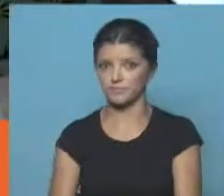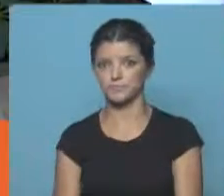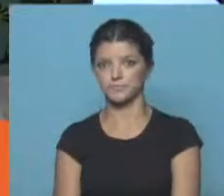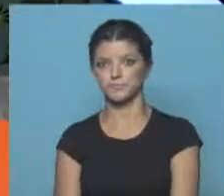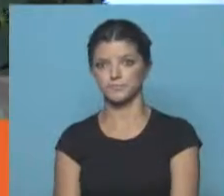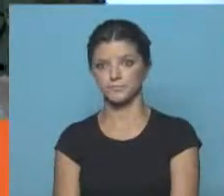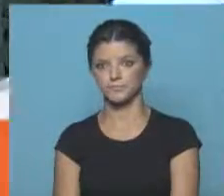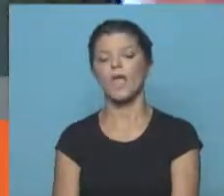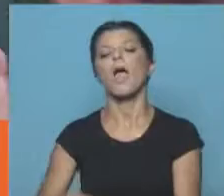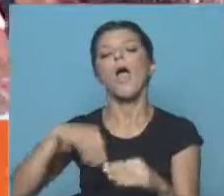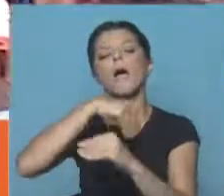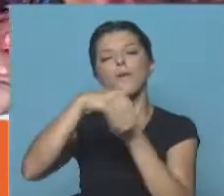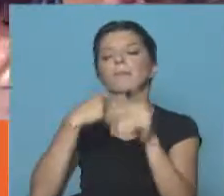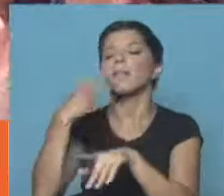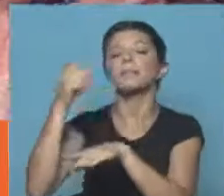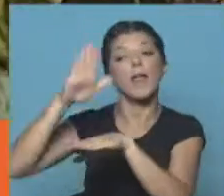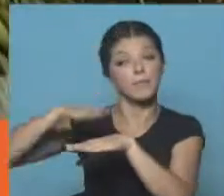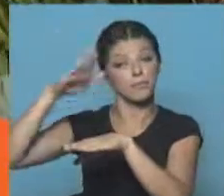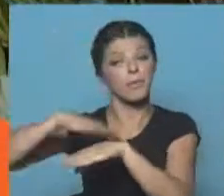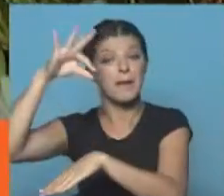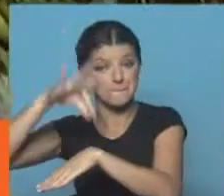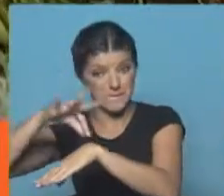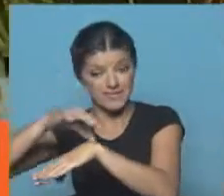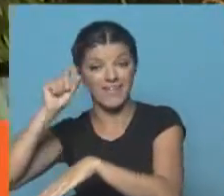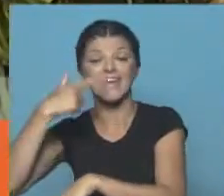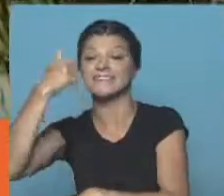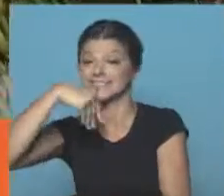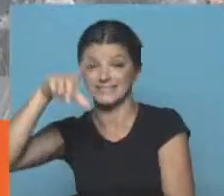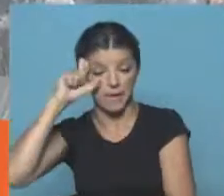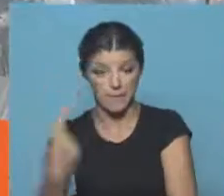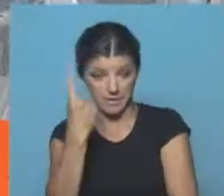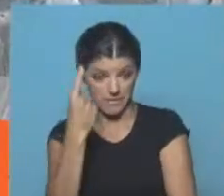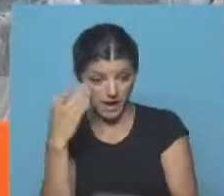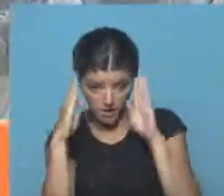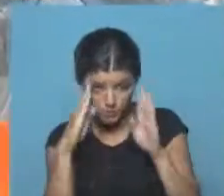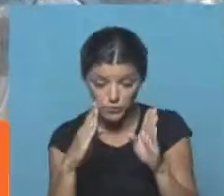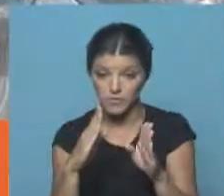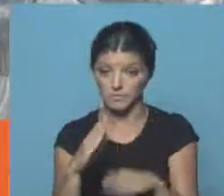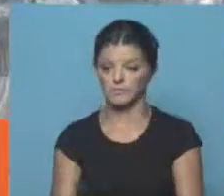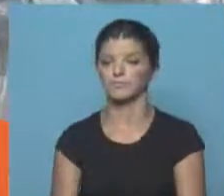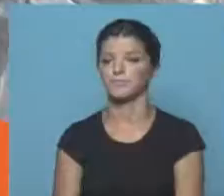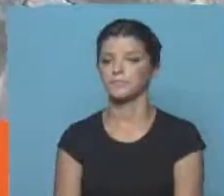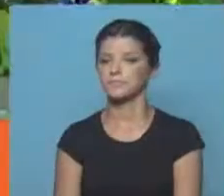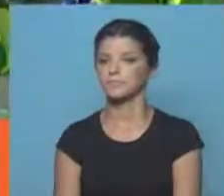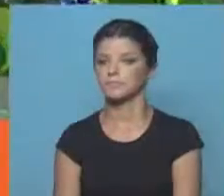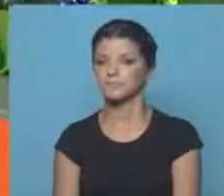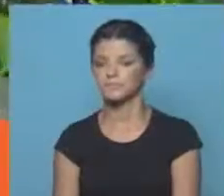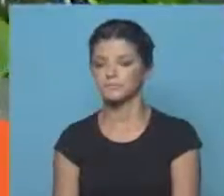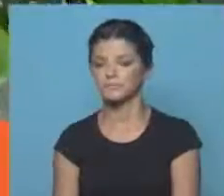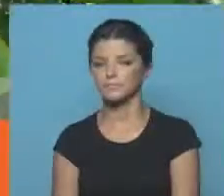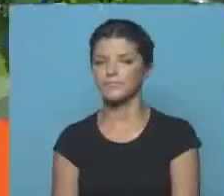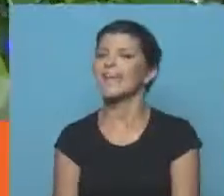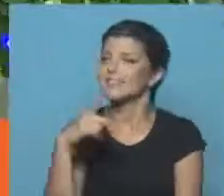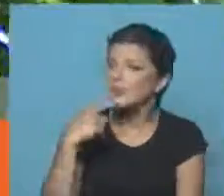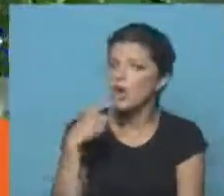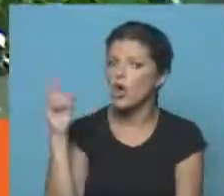La familia de la víctima responsabiliza a la médica del SAME que lo asistió en primer momento. Ellos les comunicaron que habían escuchado un